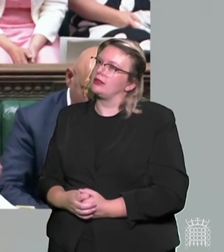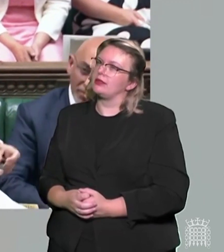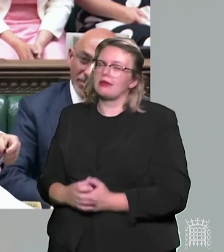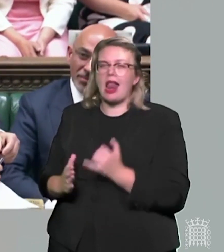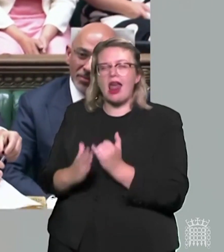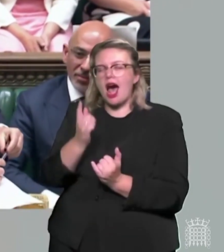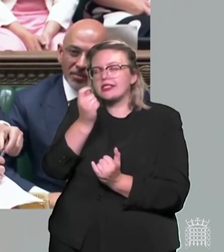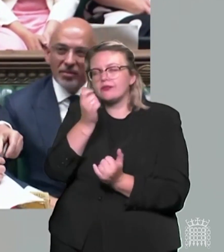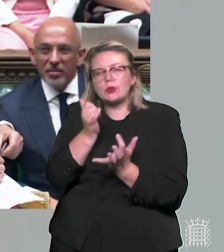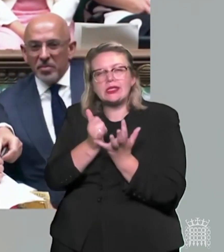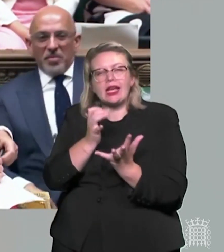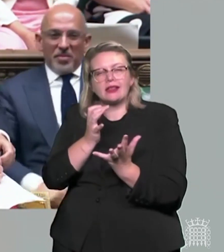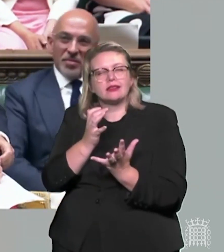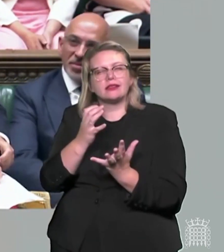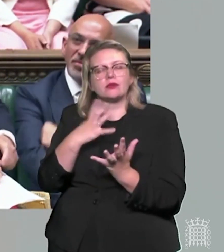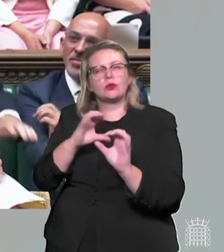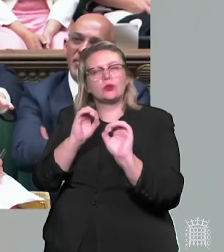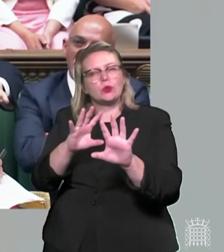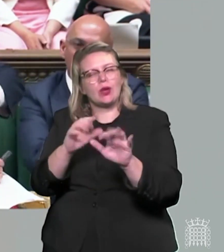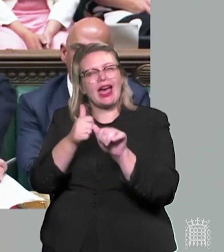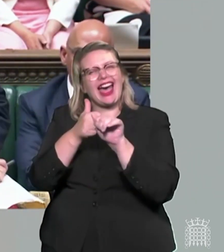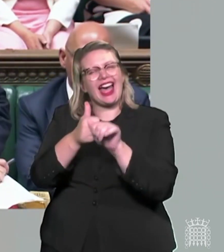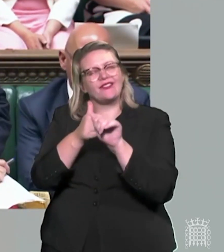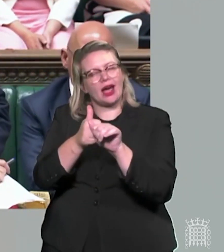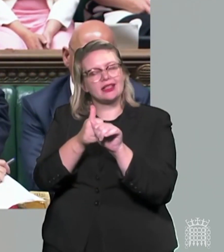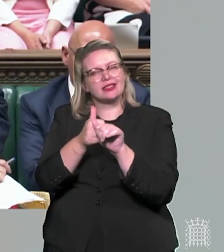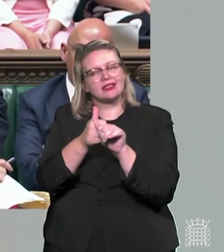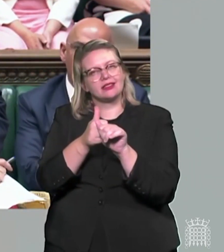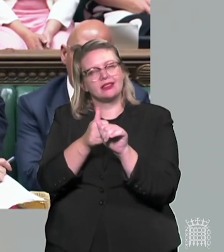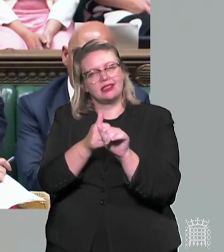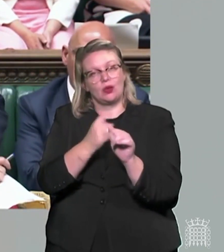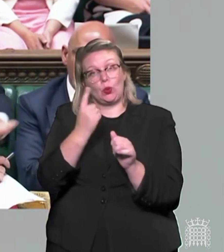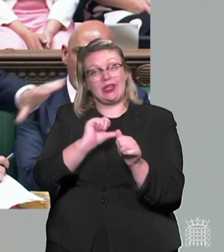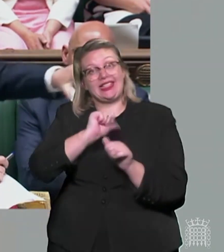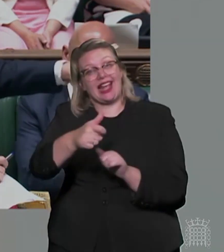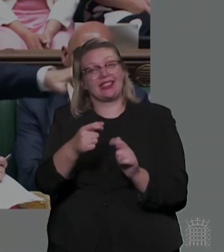colaboración por el bien del país lo que finalmente no ha sido posible